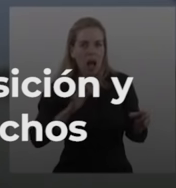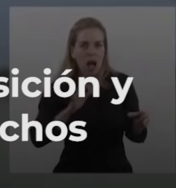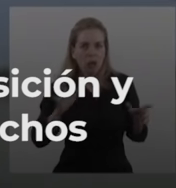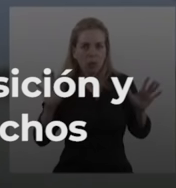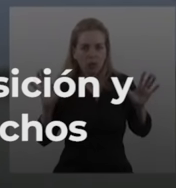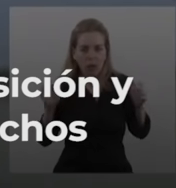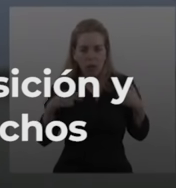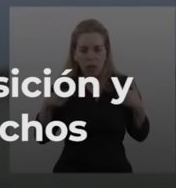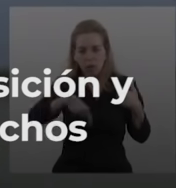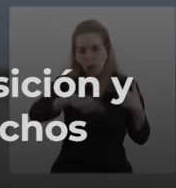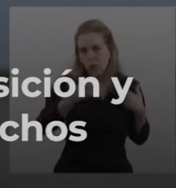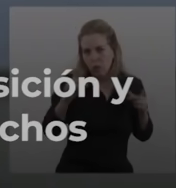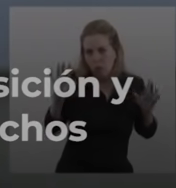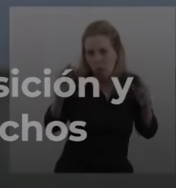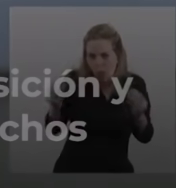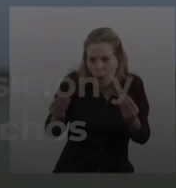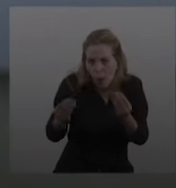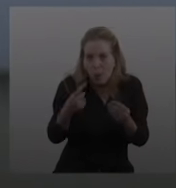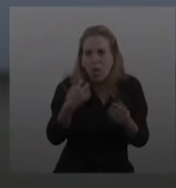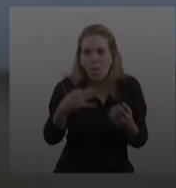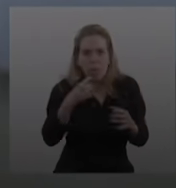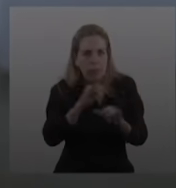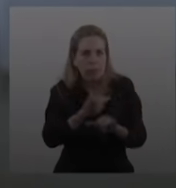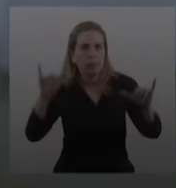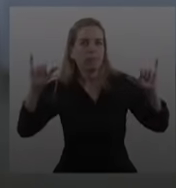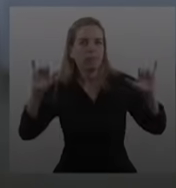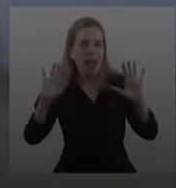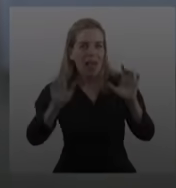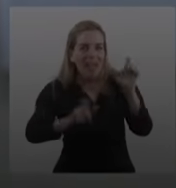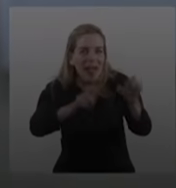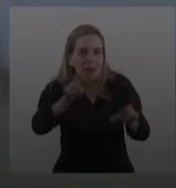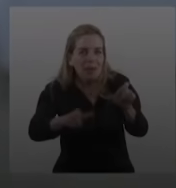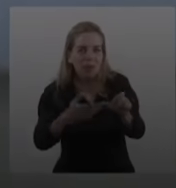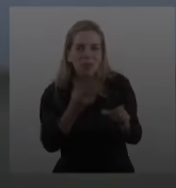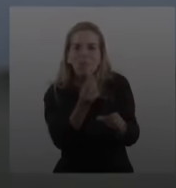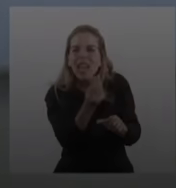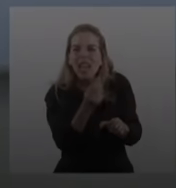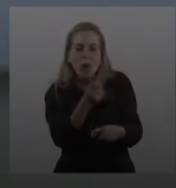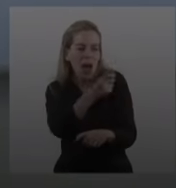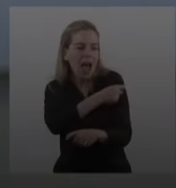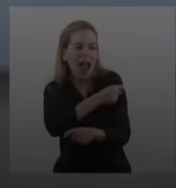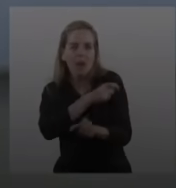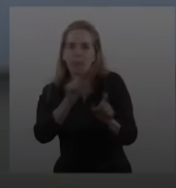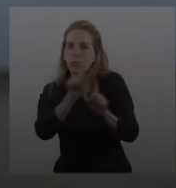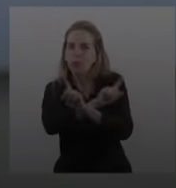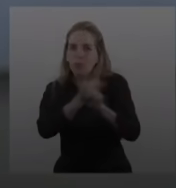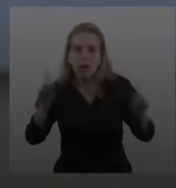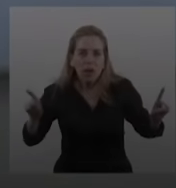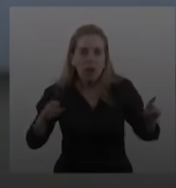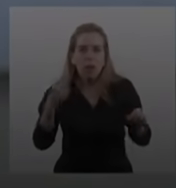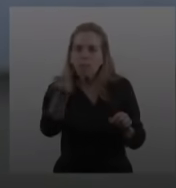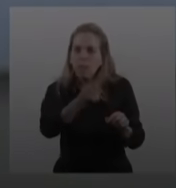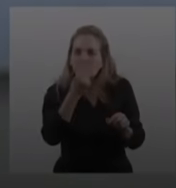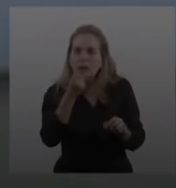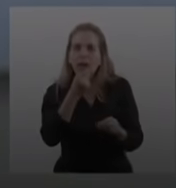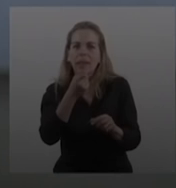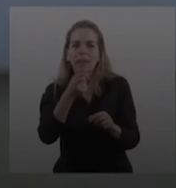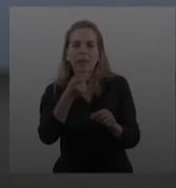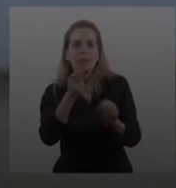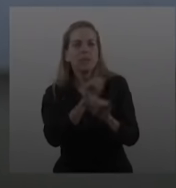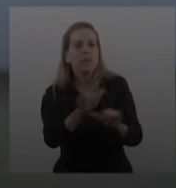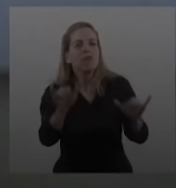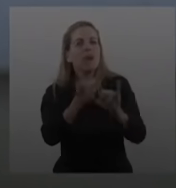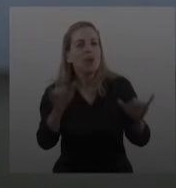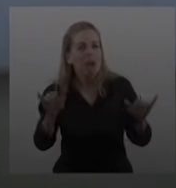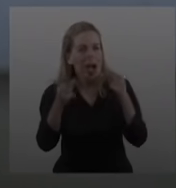prédica para que nadie tuviera, para que nadie temiera, para que todos tuvieran la convicción de que estaban